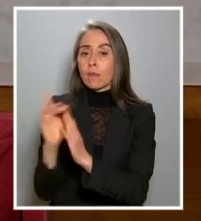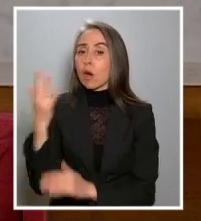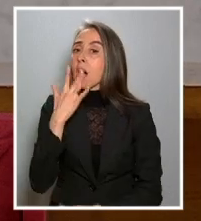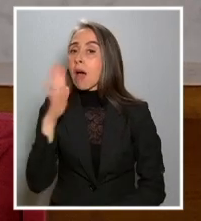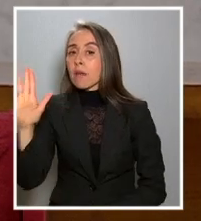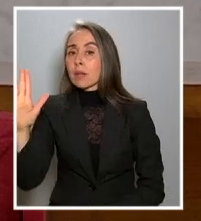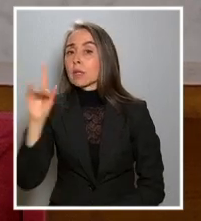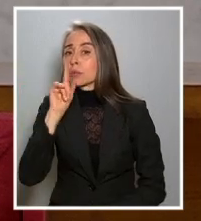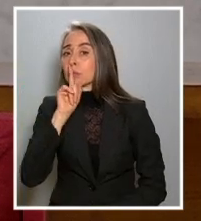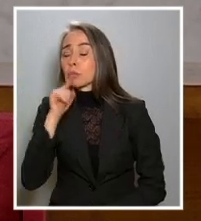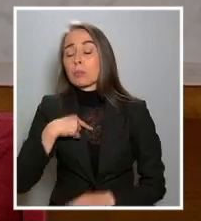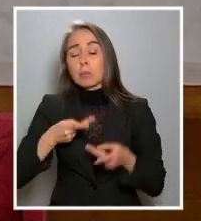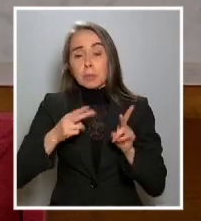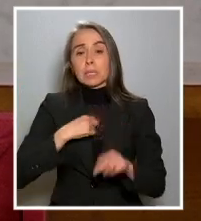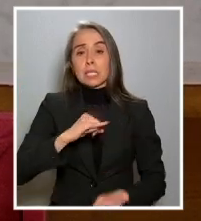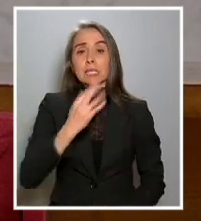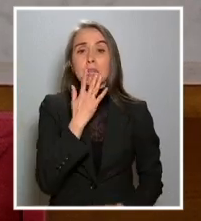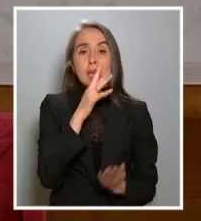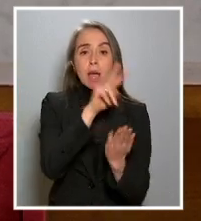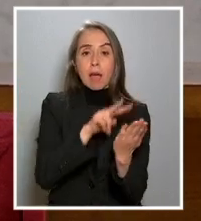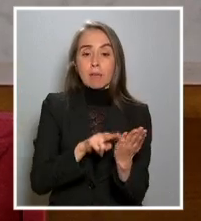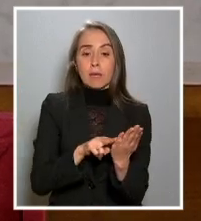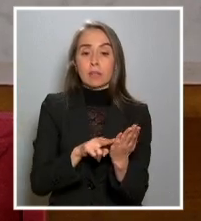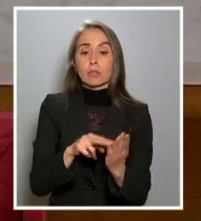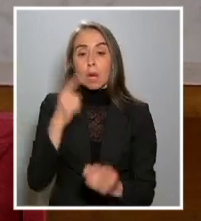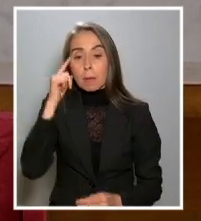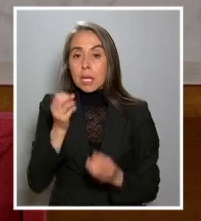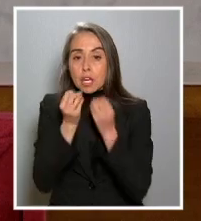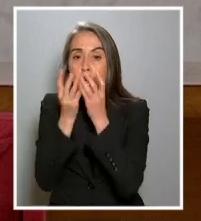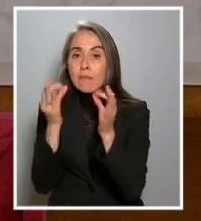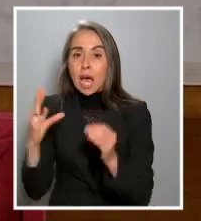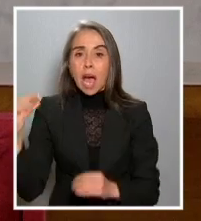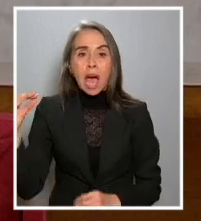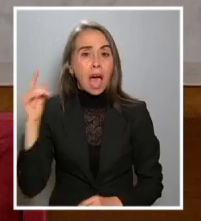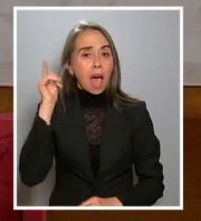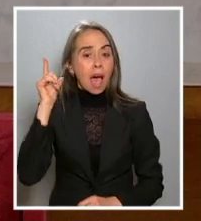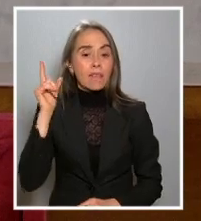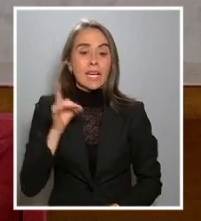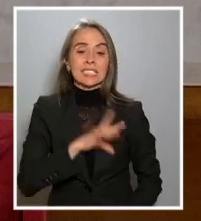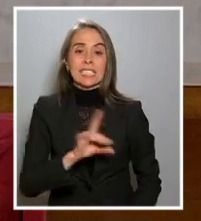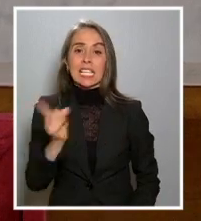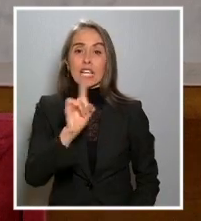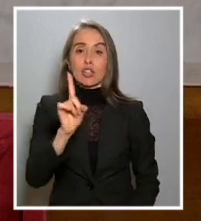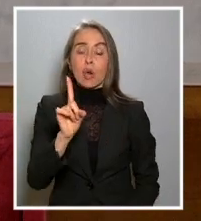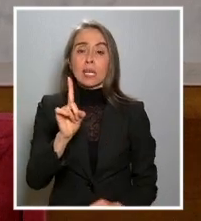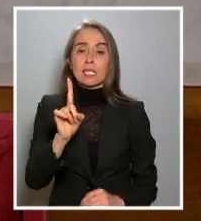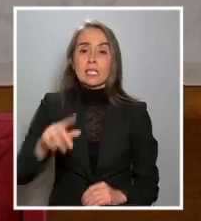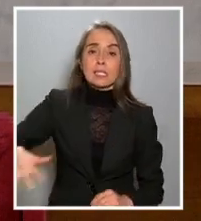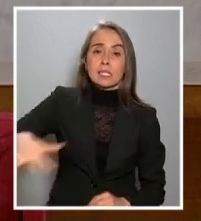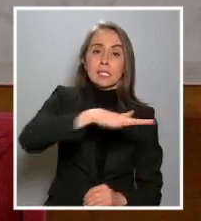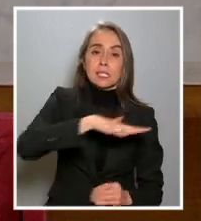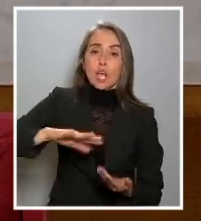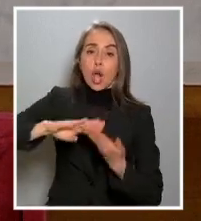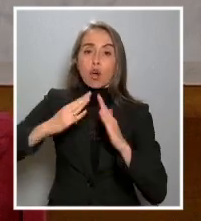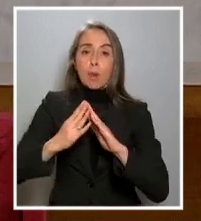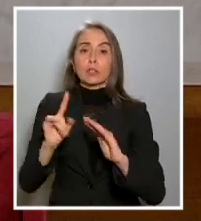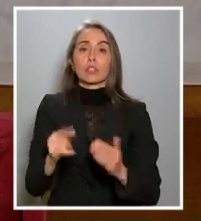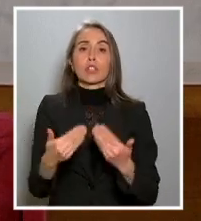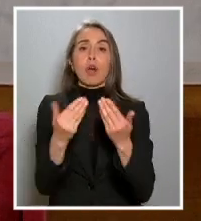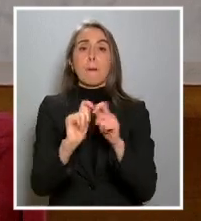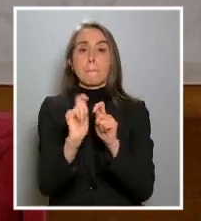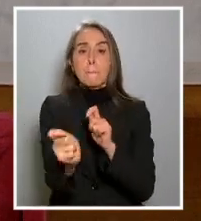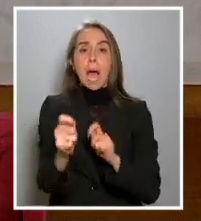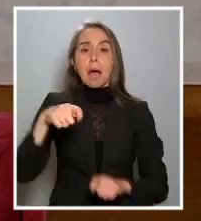continuar. Pero francamente, Chile no va a ser una comunidad si no entregamos